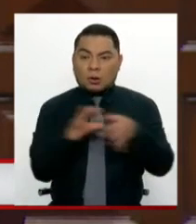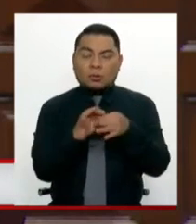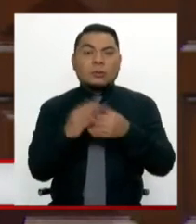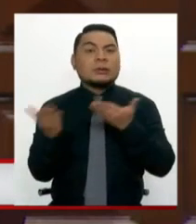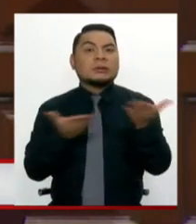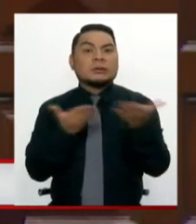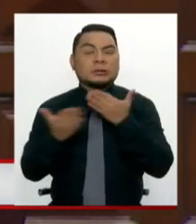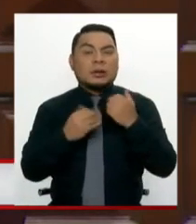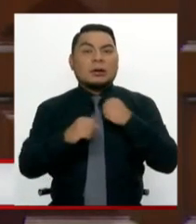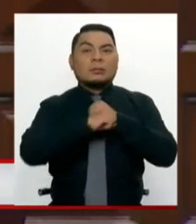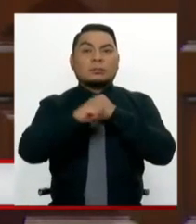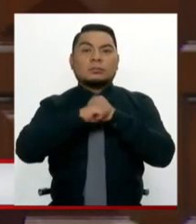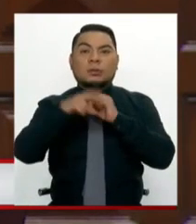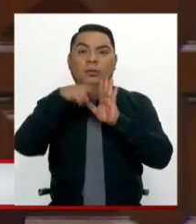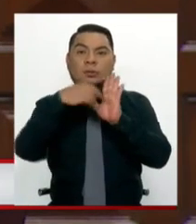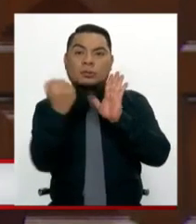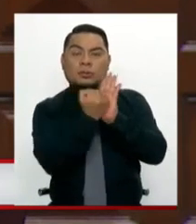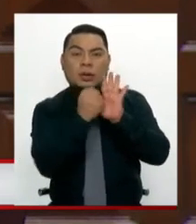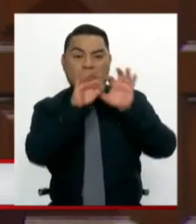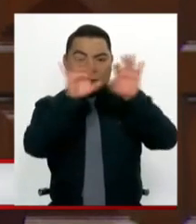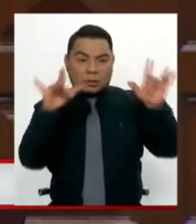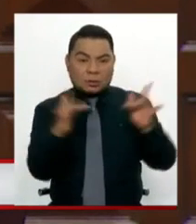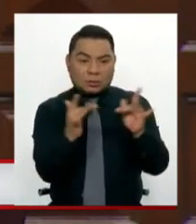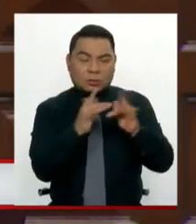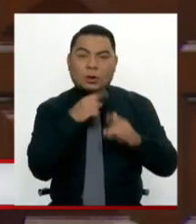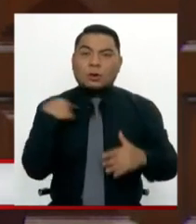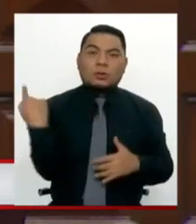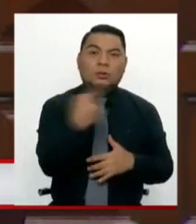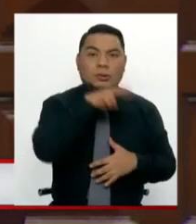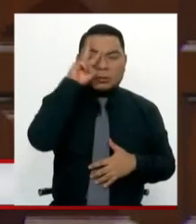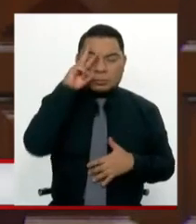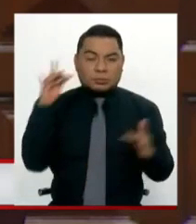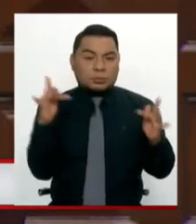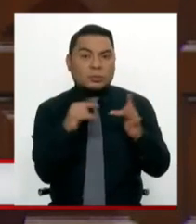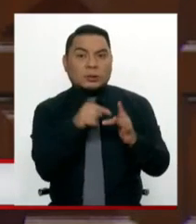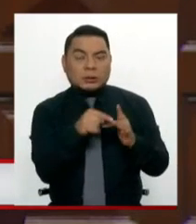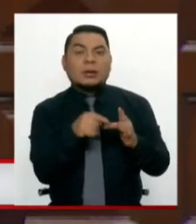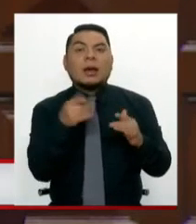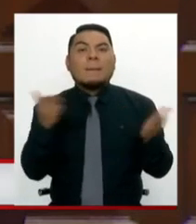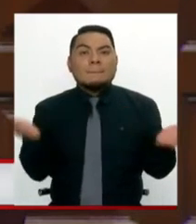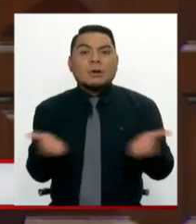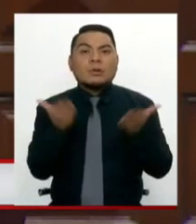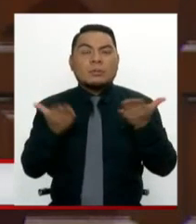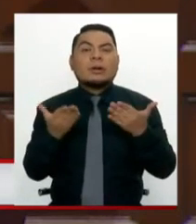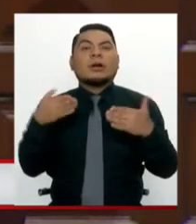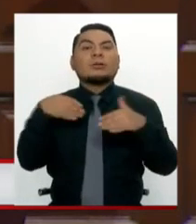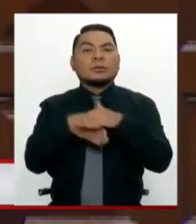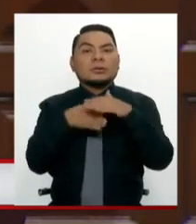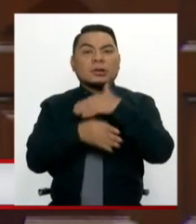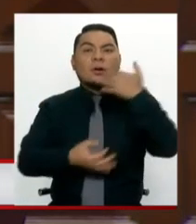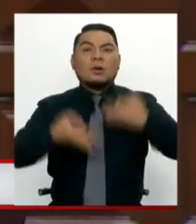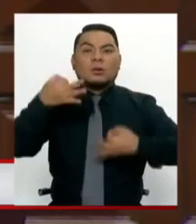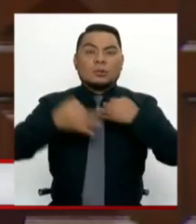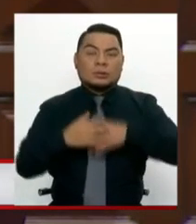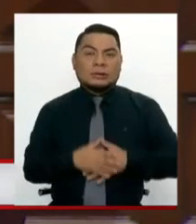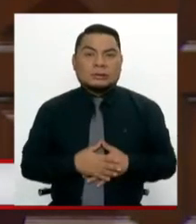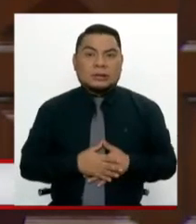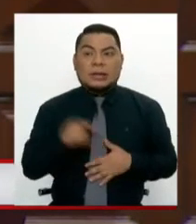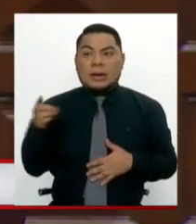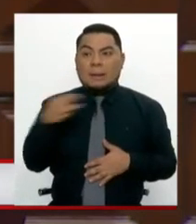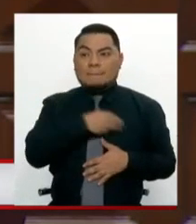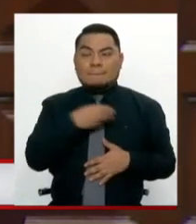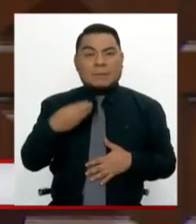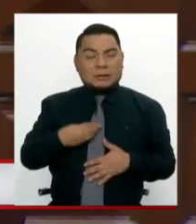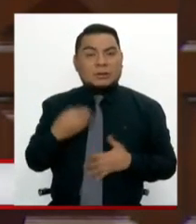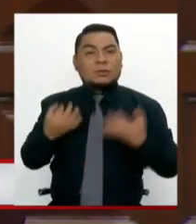del servicio publicidad registral en línea a nivel nacional, promoviendo el acceso a la justicia. El Ministerio de Justicia